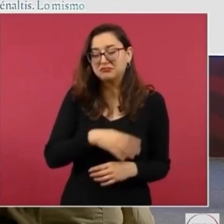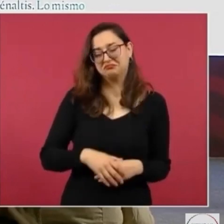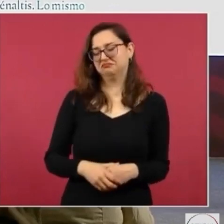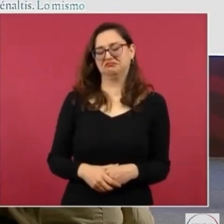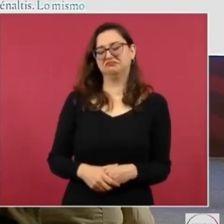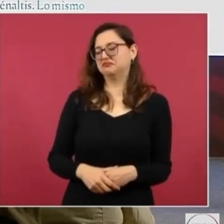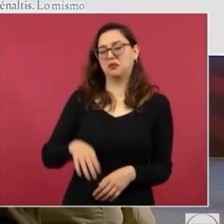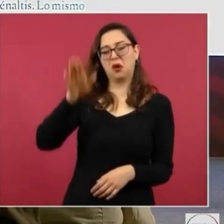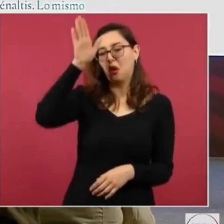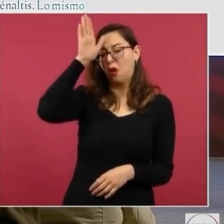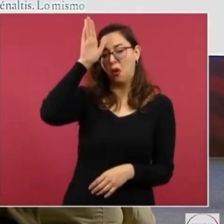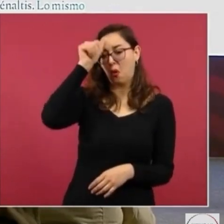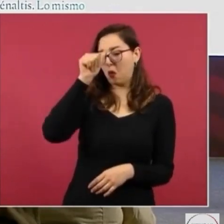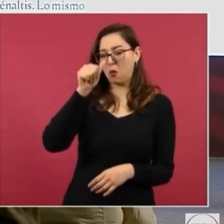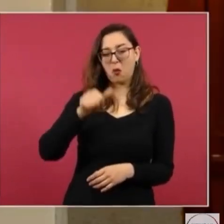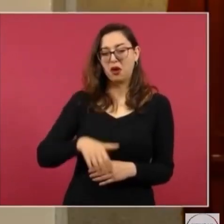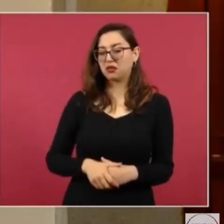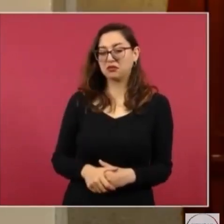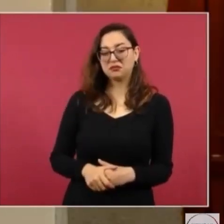Aclaro, así como él,